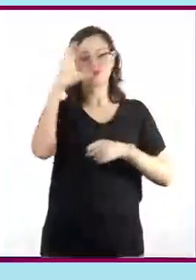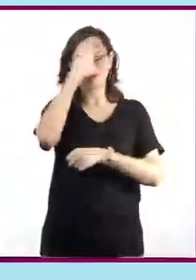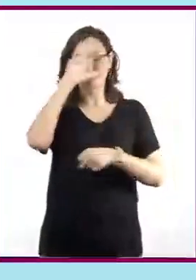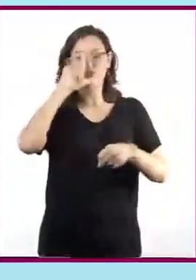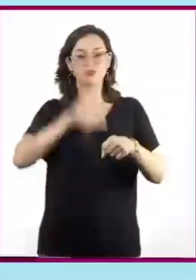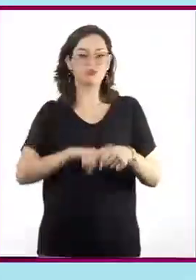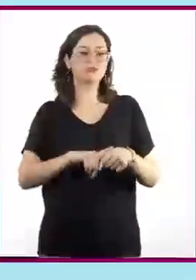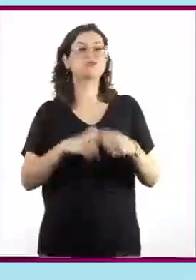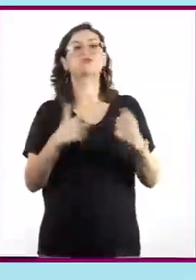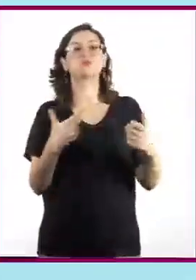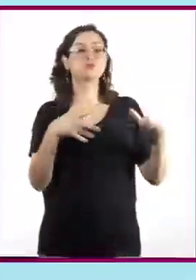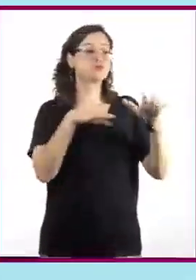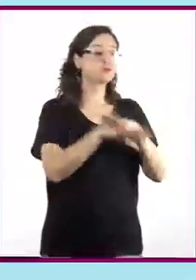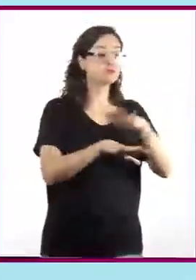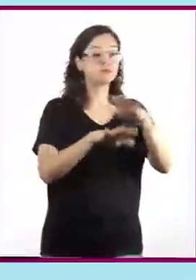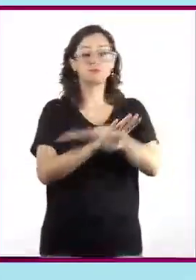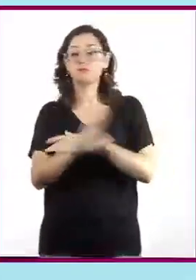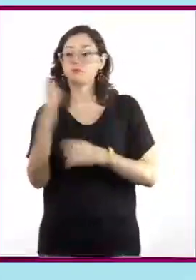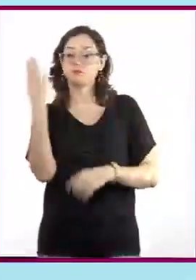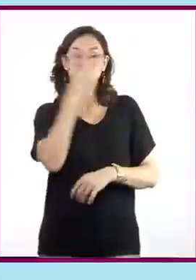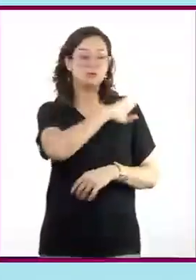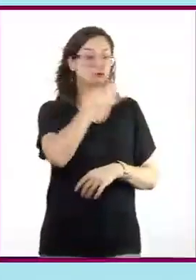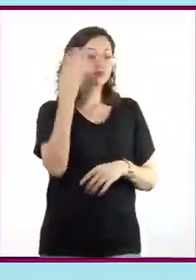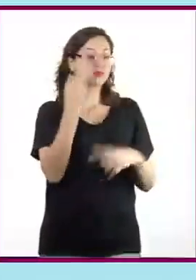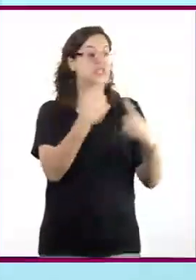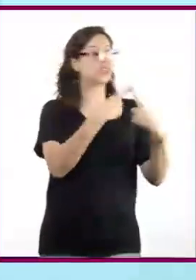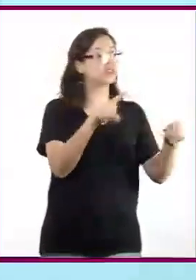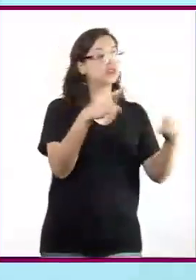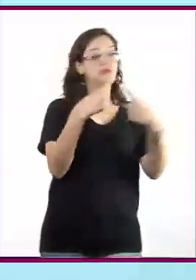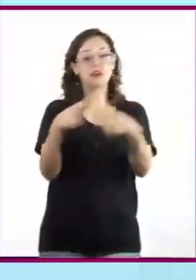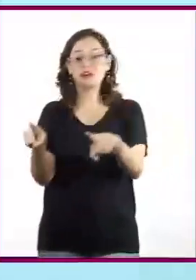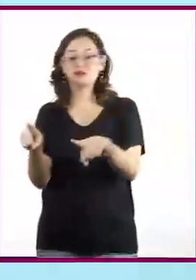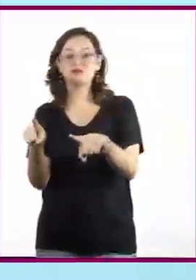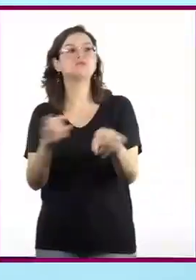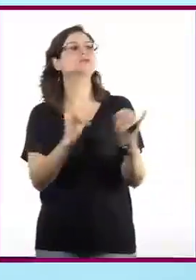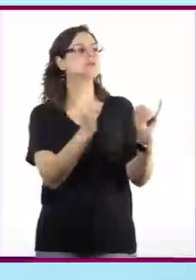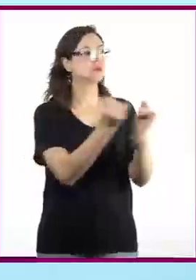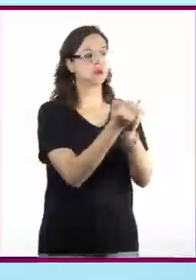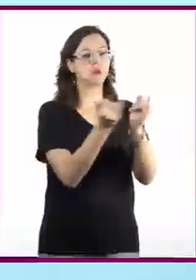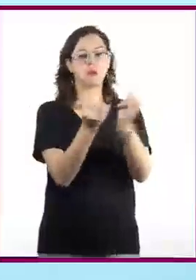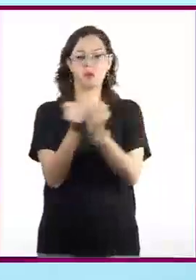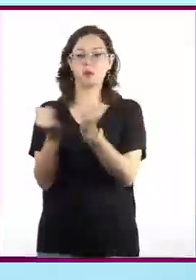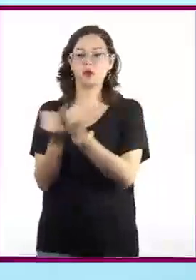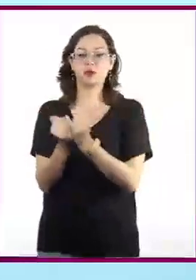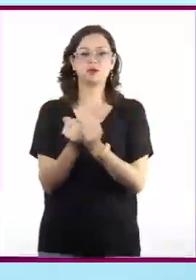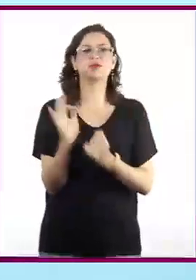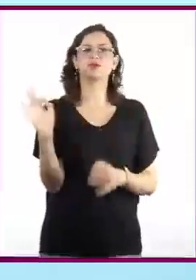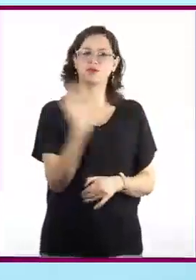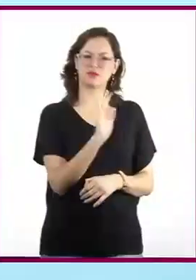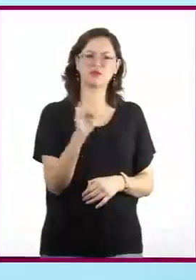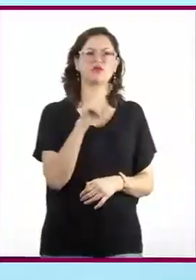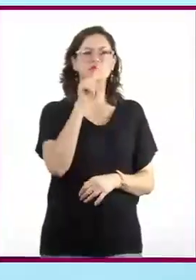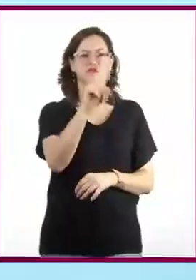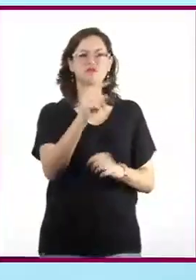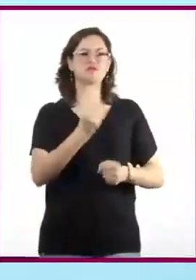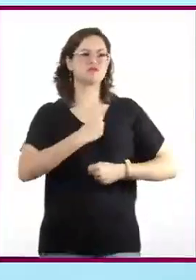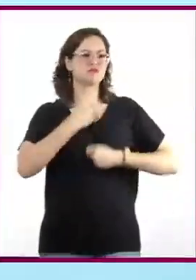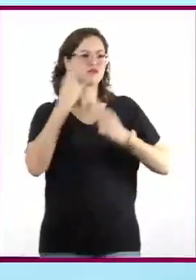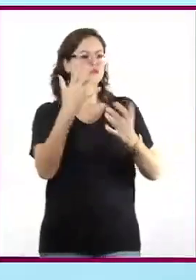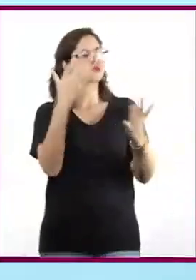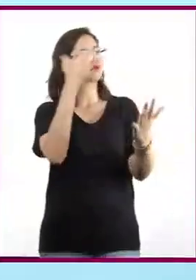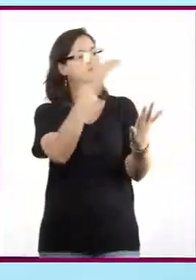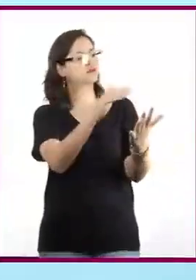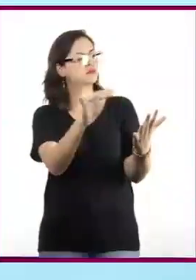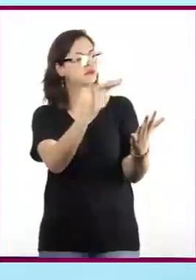sus variaciones, diferencias y similitudes. Seguramente han leído poemas y en algunos